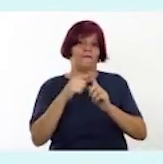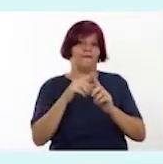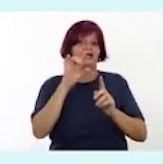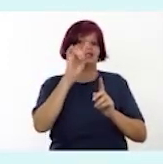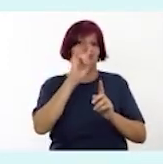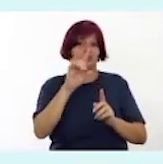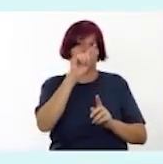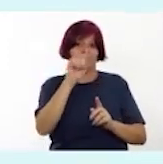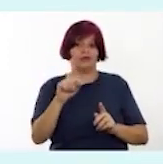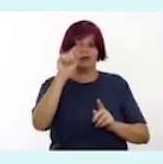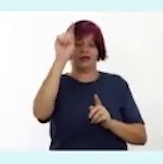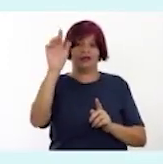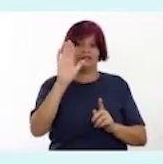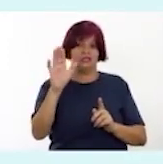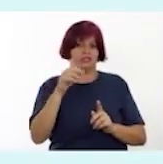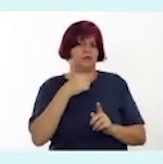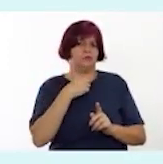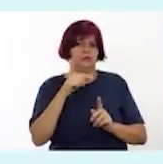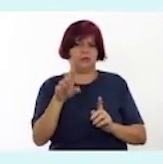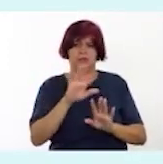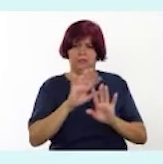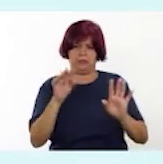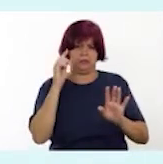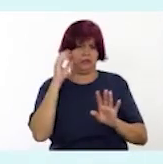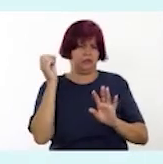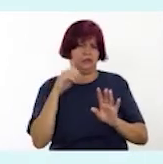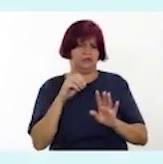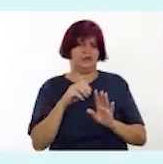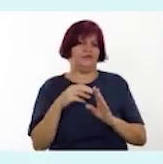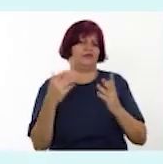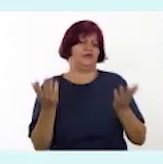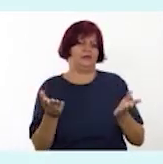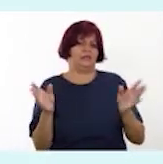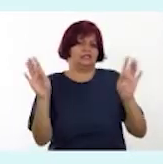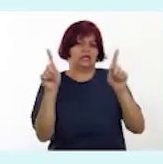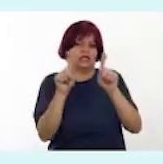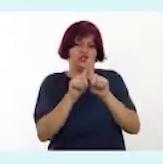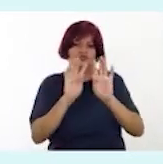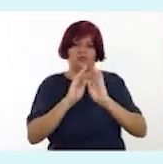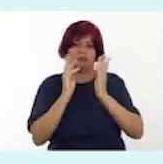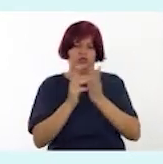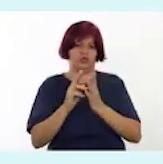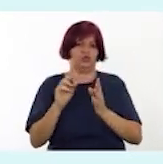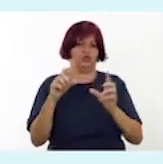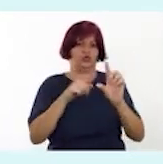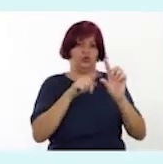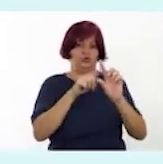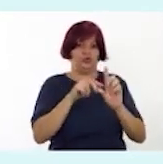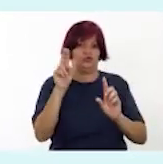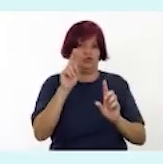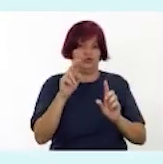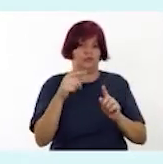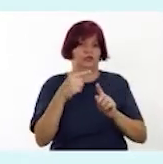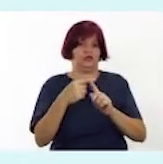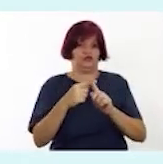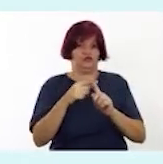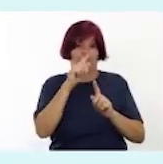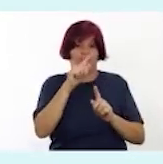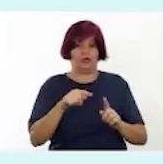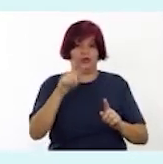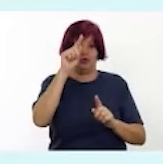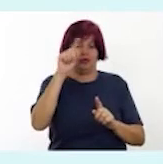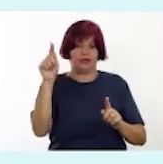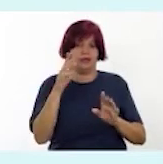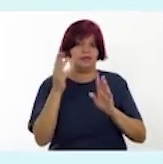de 5. Es un ejemplo típico que resume muchas de las cuestiones de la unidad. Y bueno, ante todo ustedes saben que para poder sumar raíz,